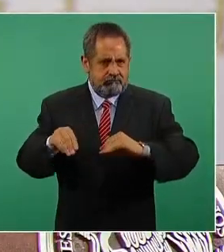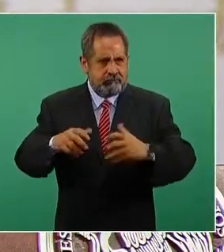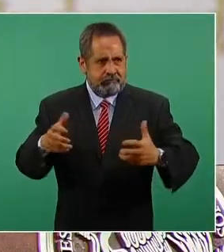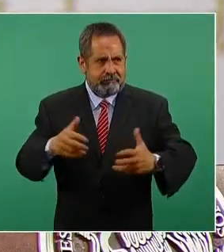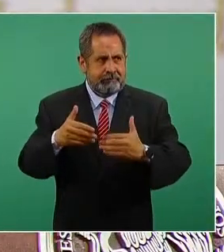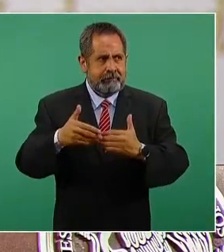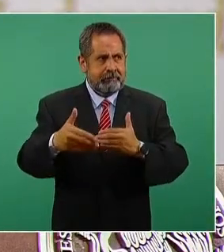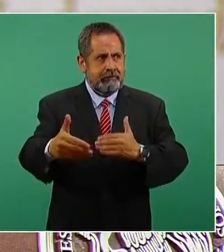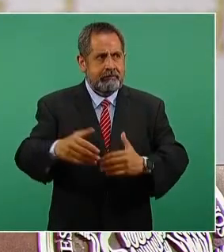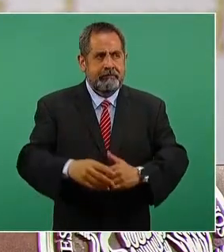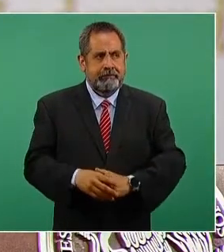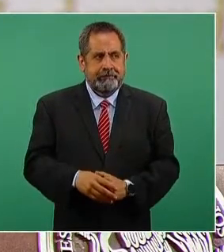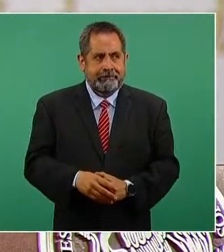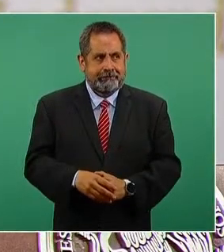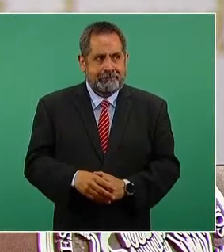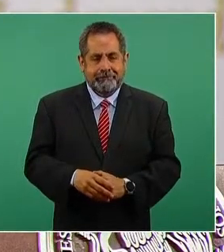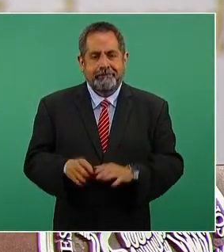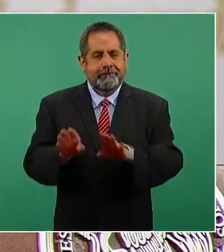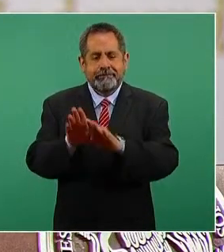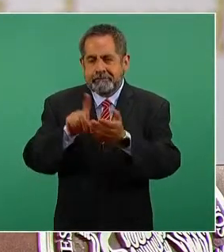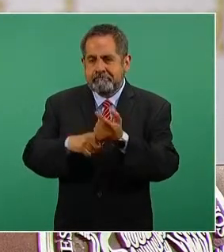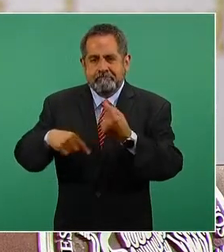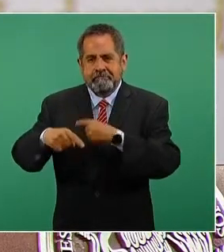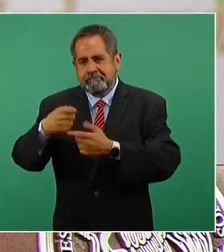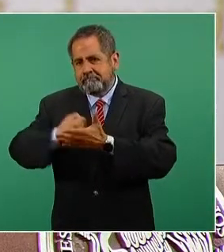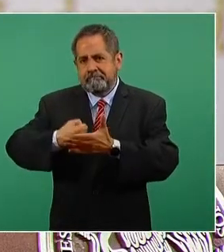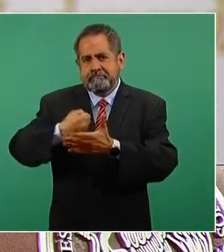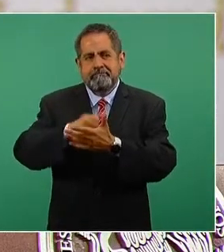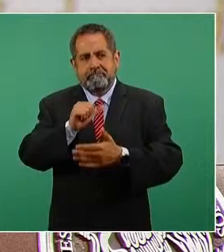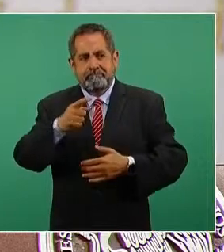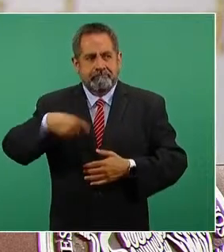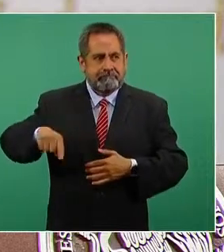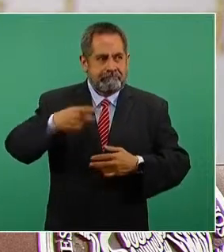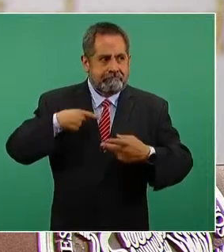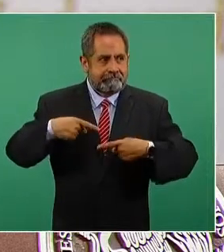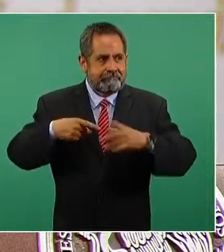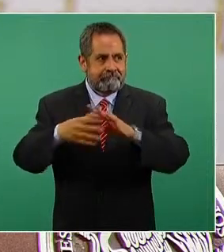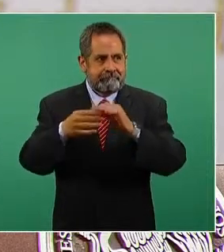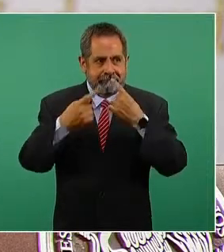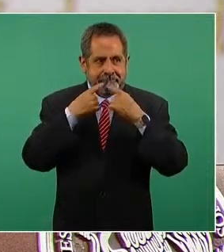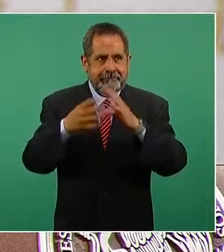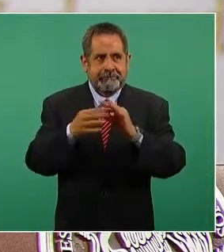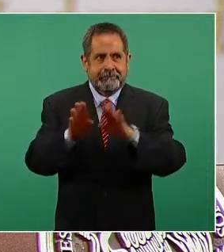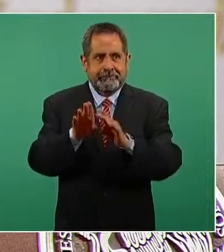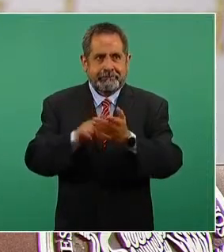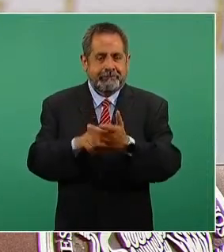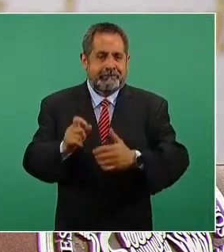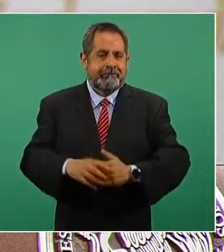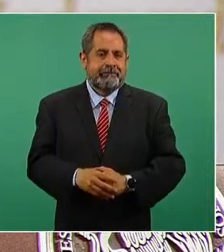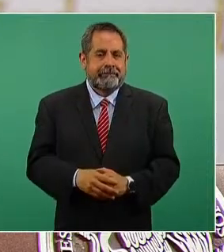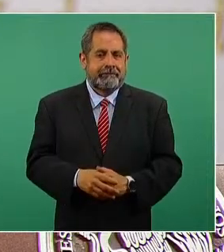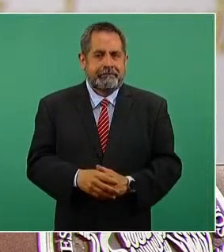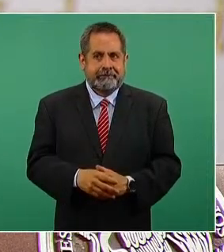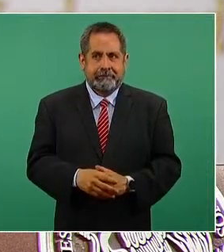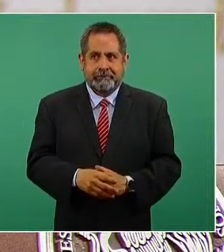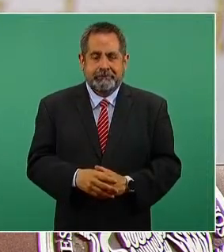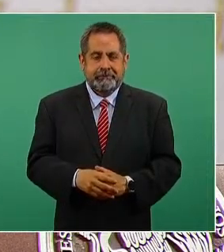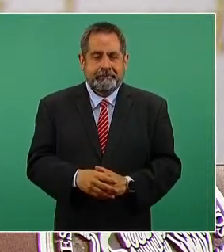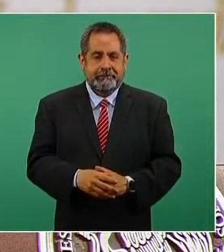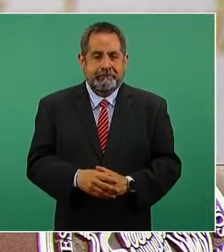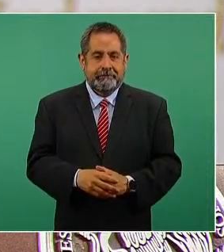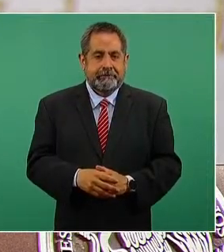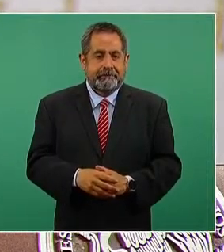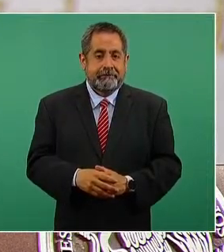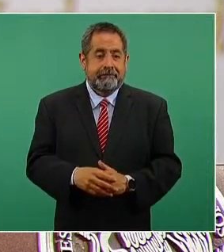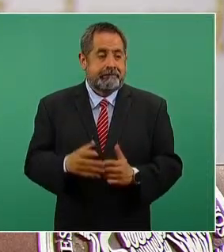the streets. Estamos movilizando las industrias. We are mobilizing millions online and everywhere